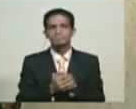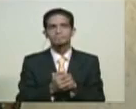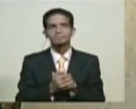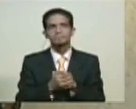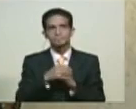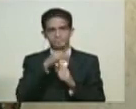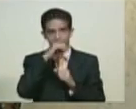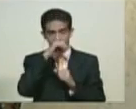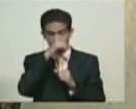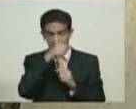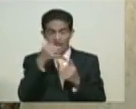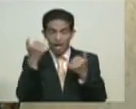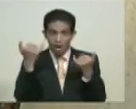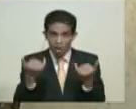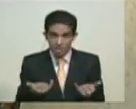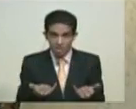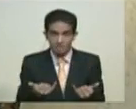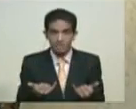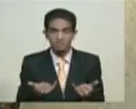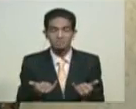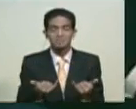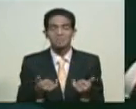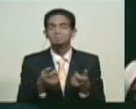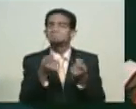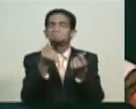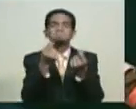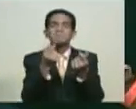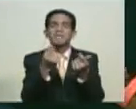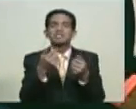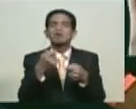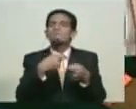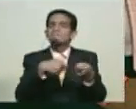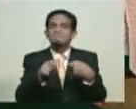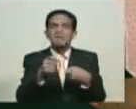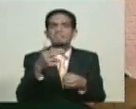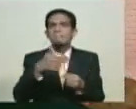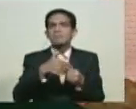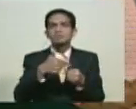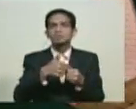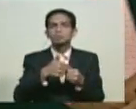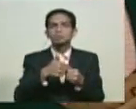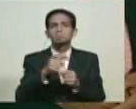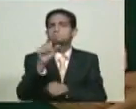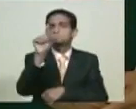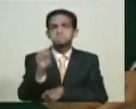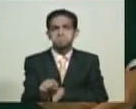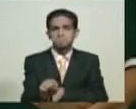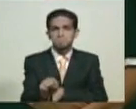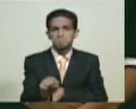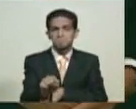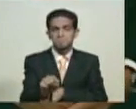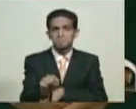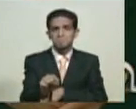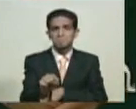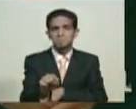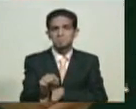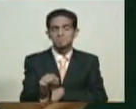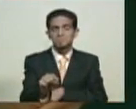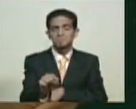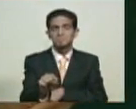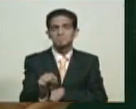historia de Venezuela de precios bajos, muy bajos, muy bajos. Precios del costo prácticamente del